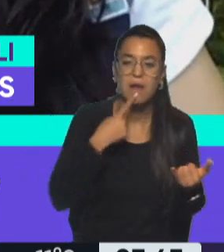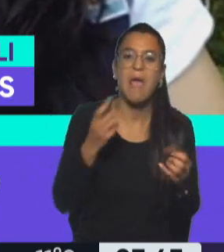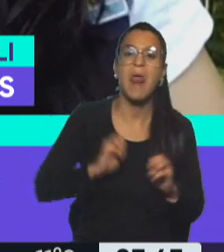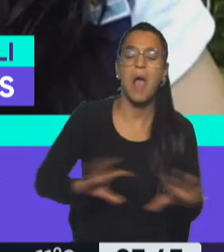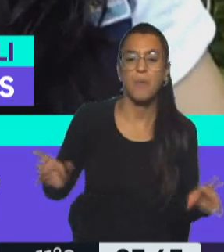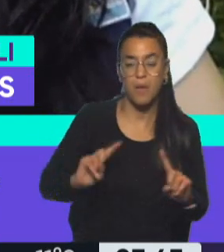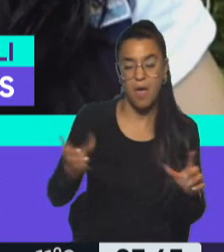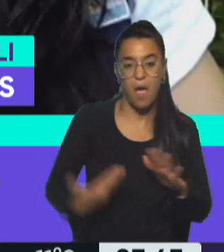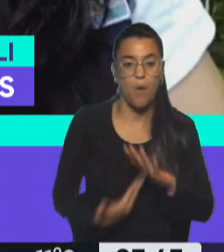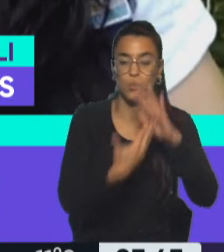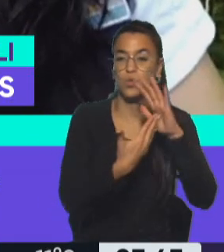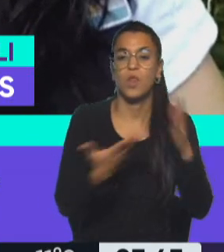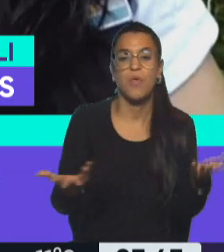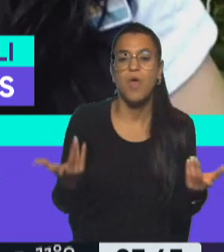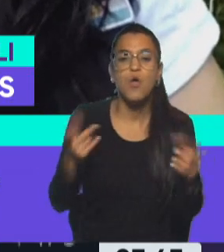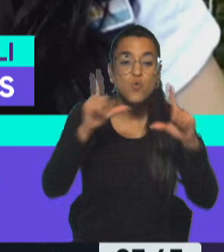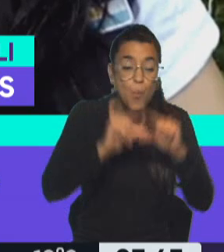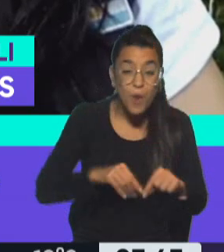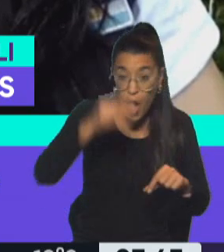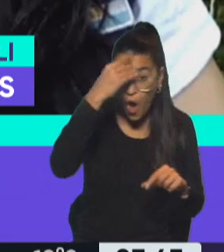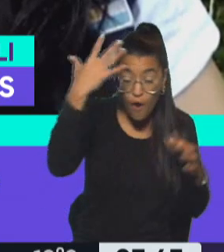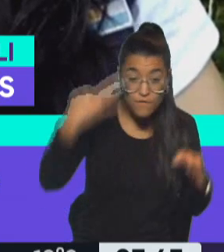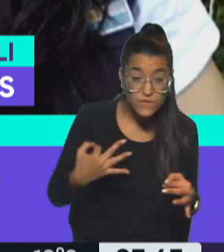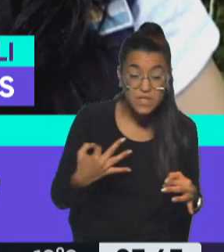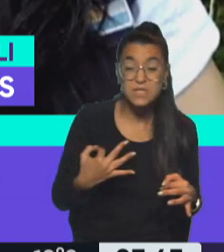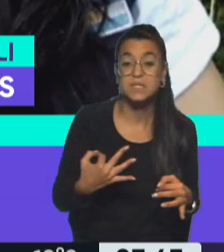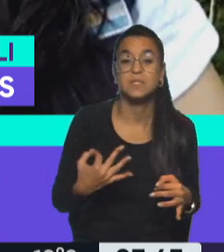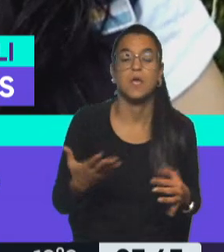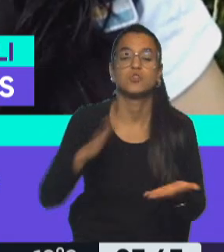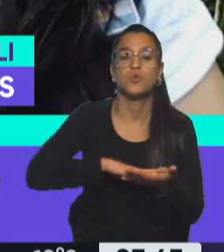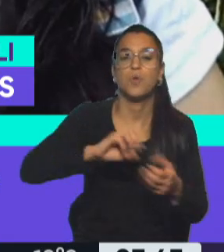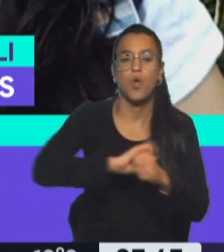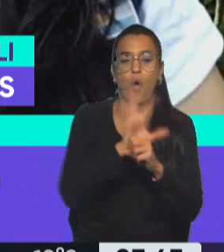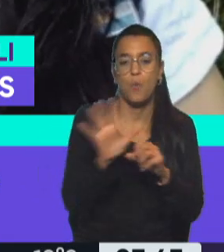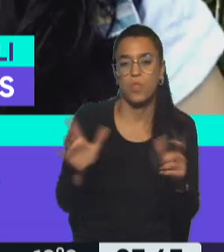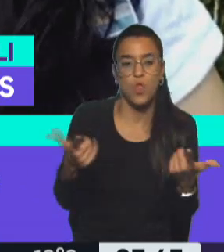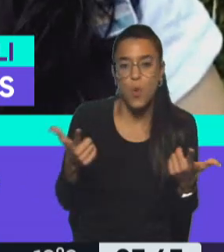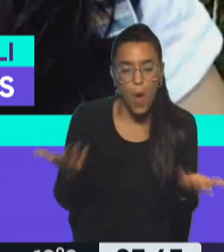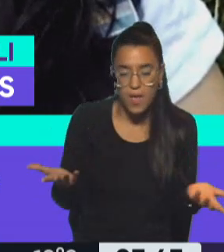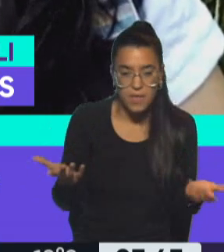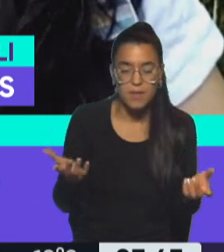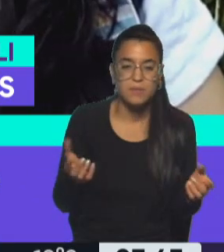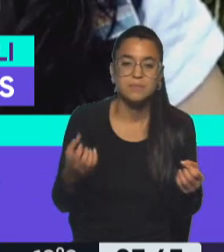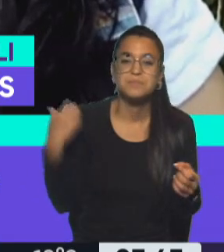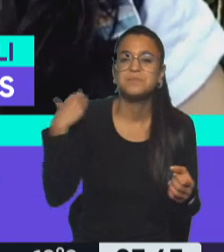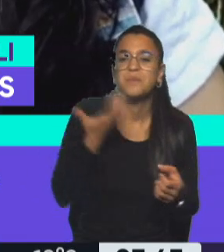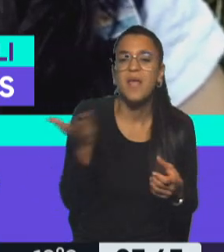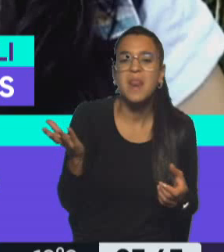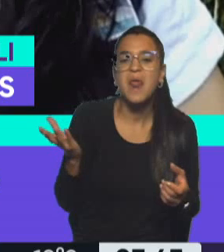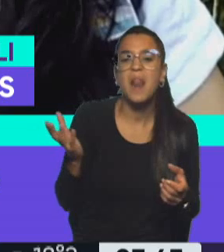Las autoridades no tienen números oficiales sobre el COVID y por lo general no